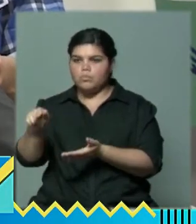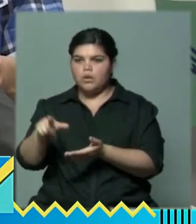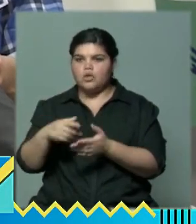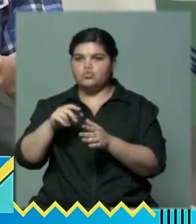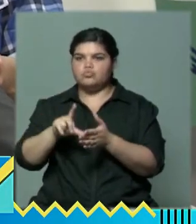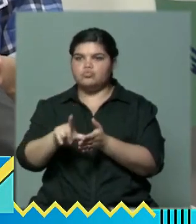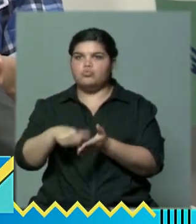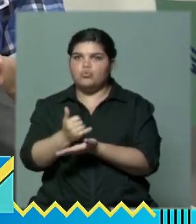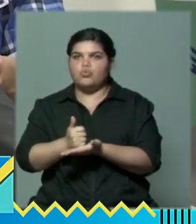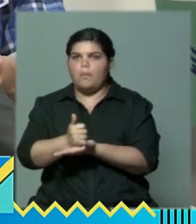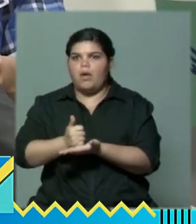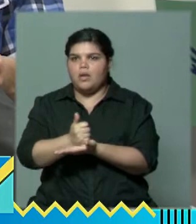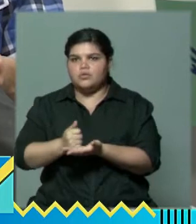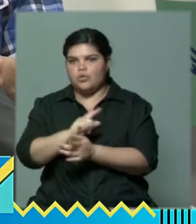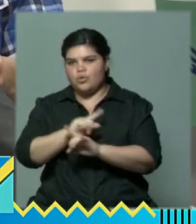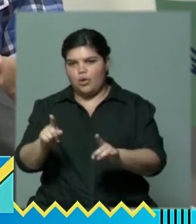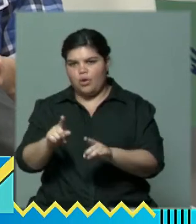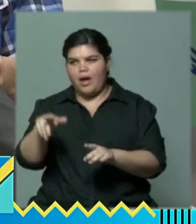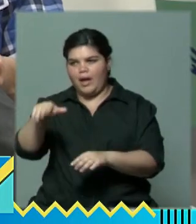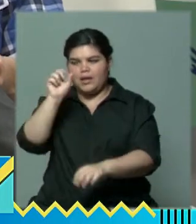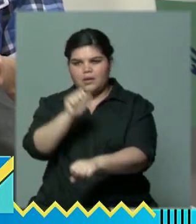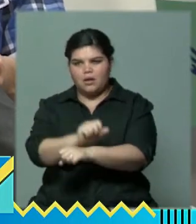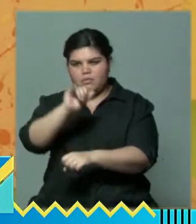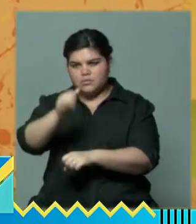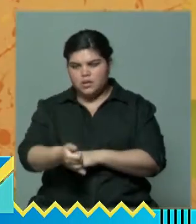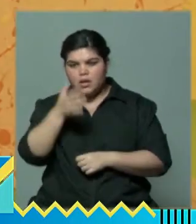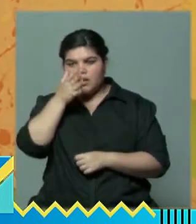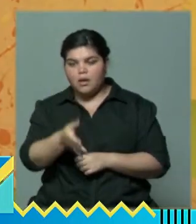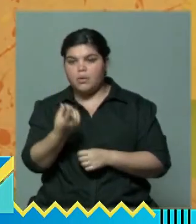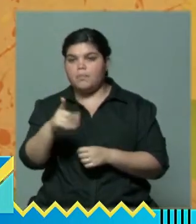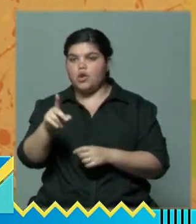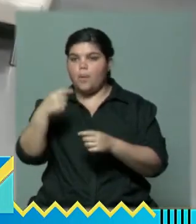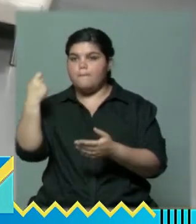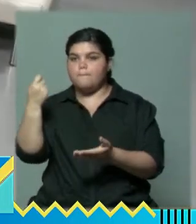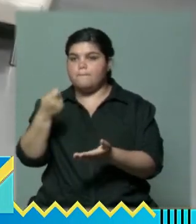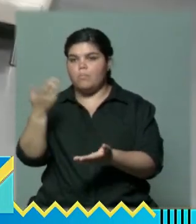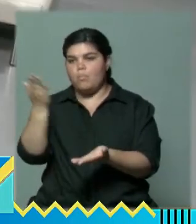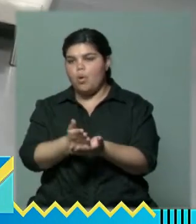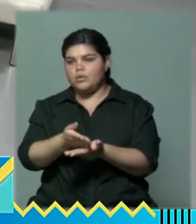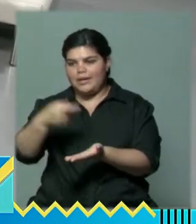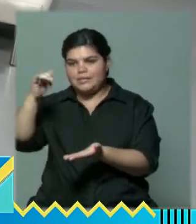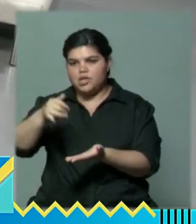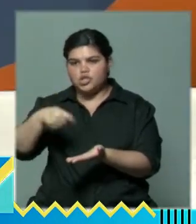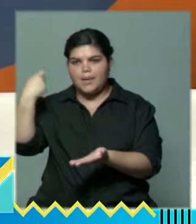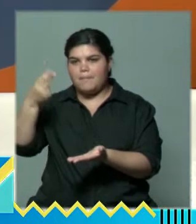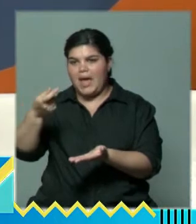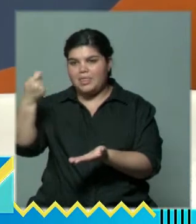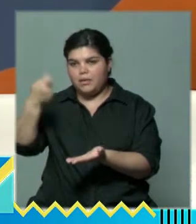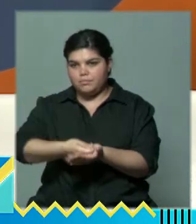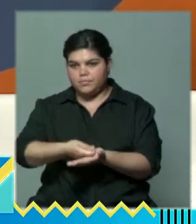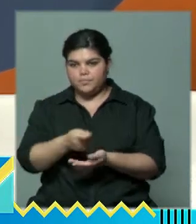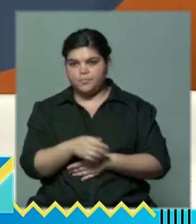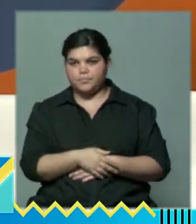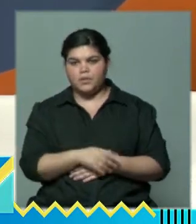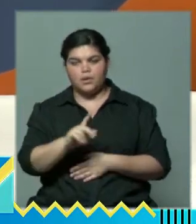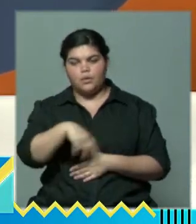suspenso. Si fuera arresto, sí, por la gravedad de lo que es el arresto, pero la multa para mí tiene que ser en efectivo, digamos. Bien. Y otro tema que está, por ejemplo,